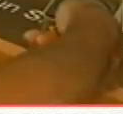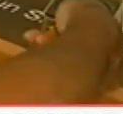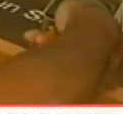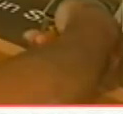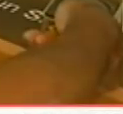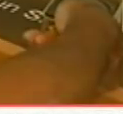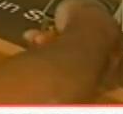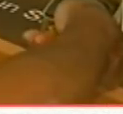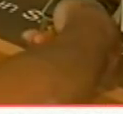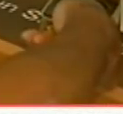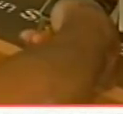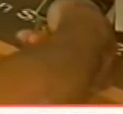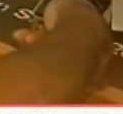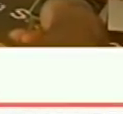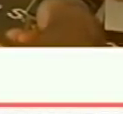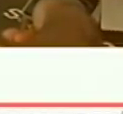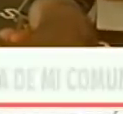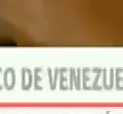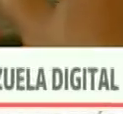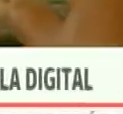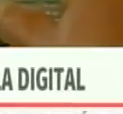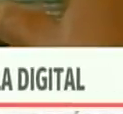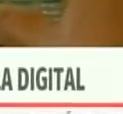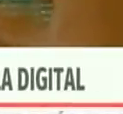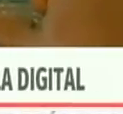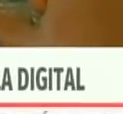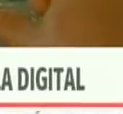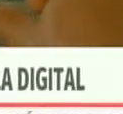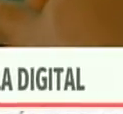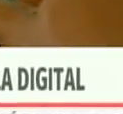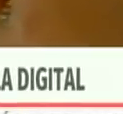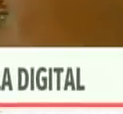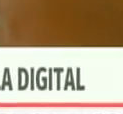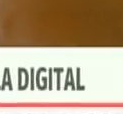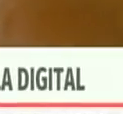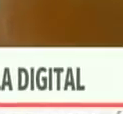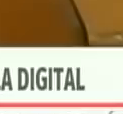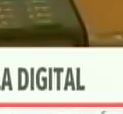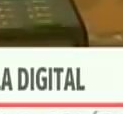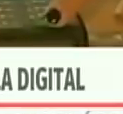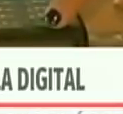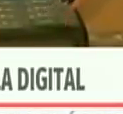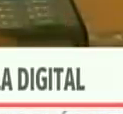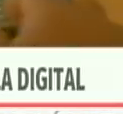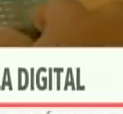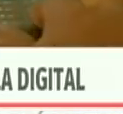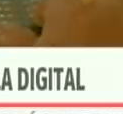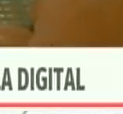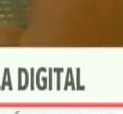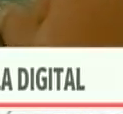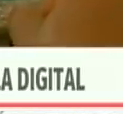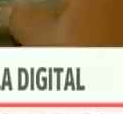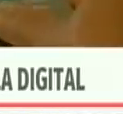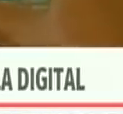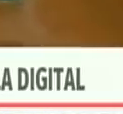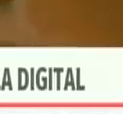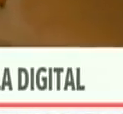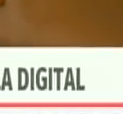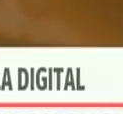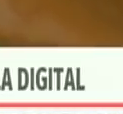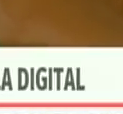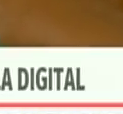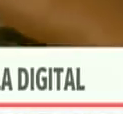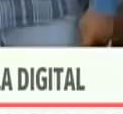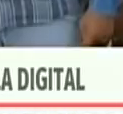como pilar informático dentro del sistema financiero, que es Punto Ya. Al mismo tiempo, con esto hemos